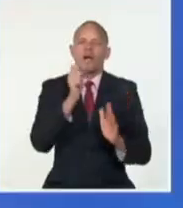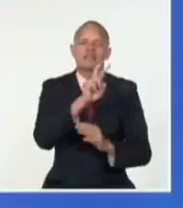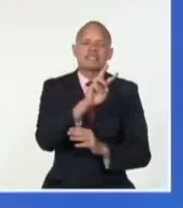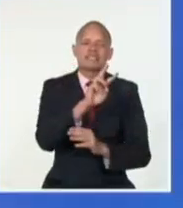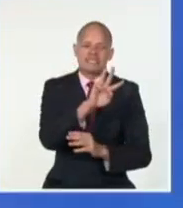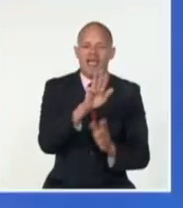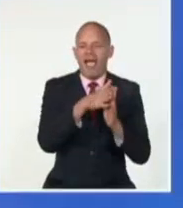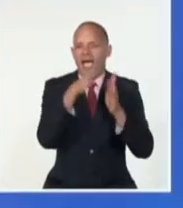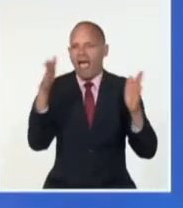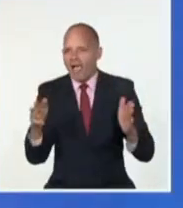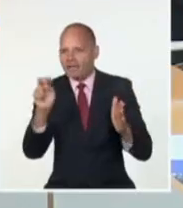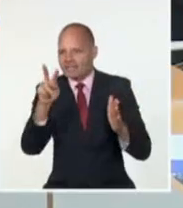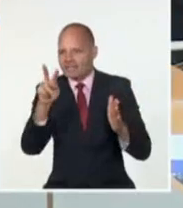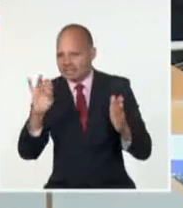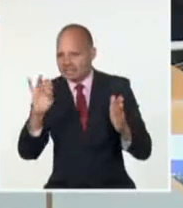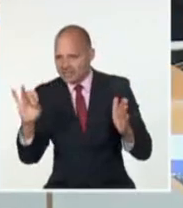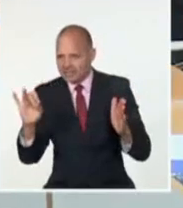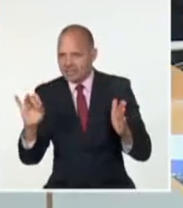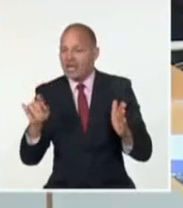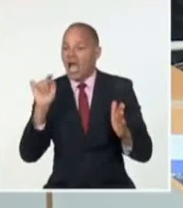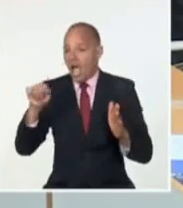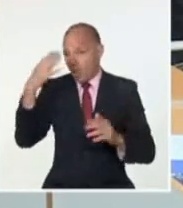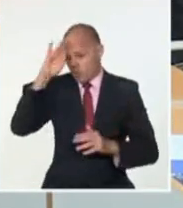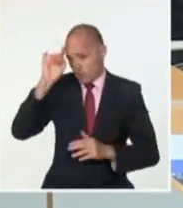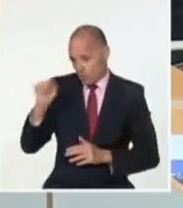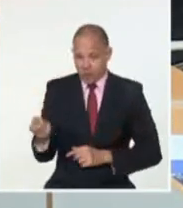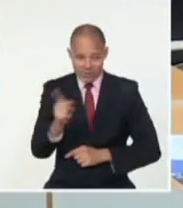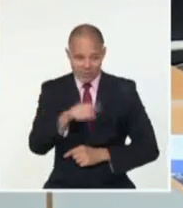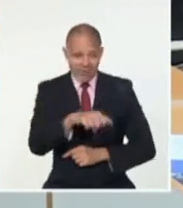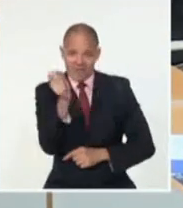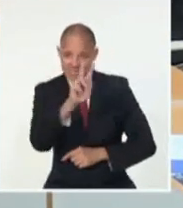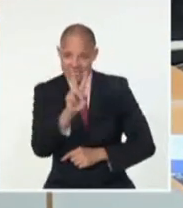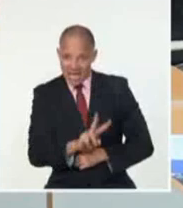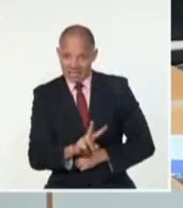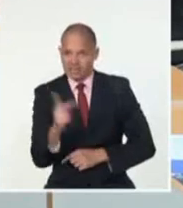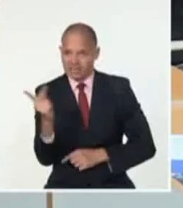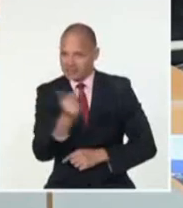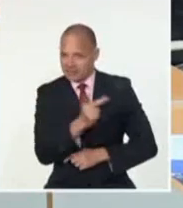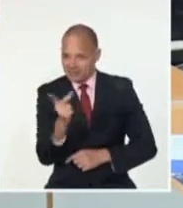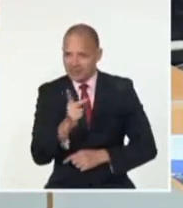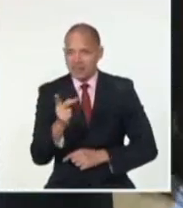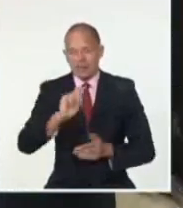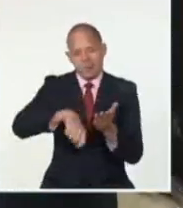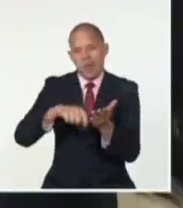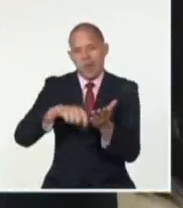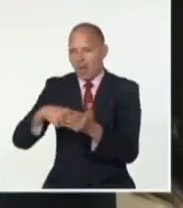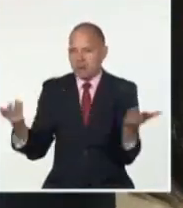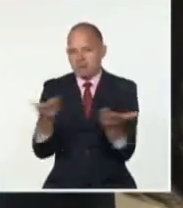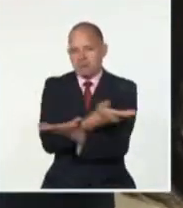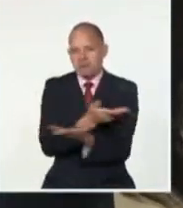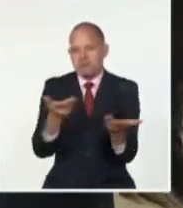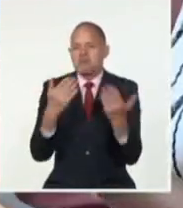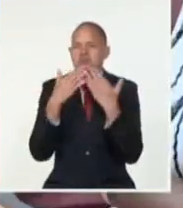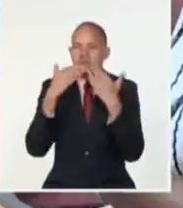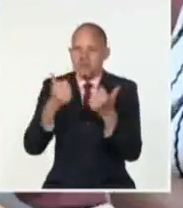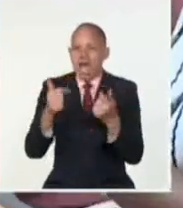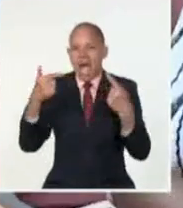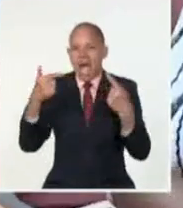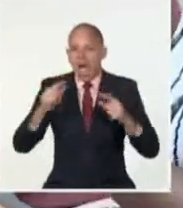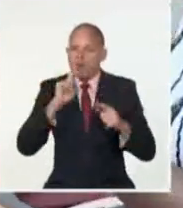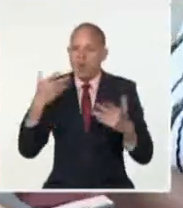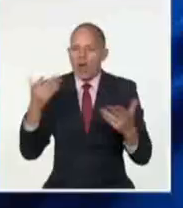2023-2027, los jóvenes de ambos países estrecharon lazos de amistad y reafirmaron compromisos con el desarrollo de los pueblos y